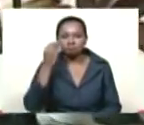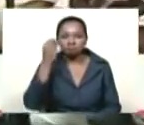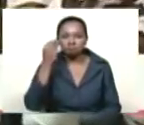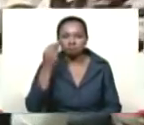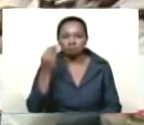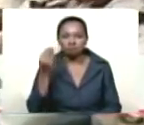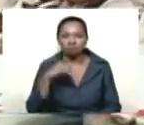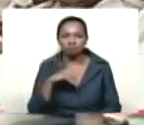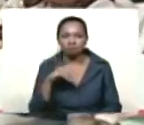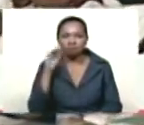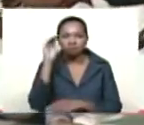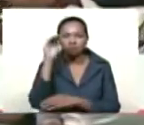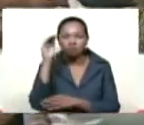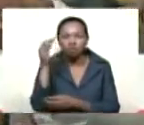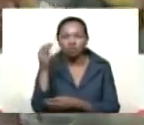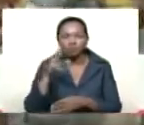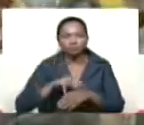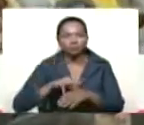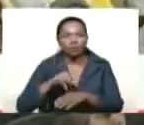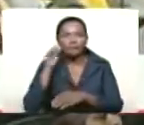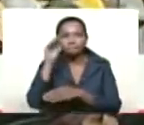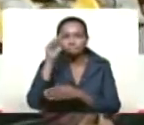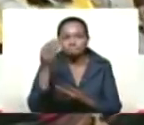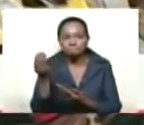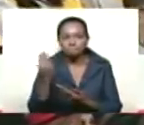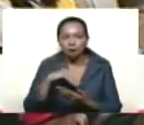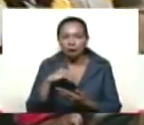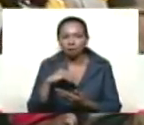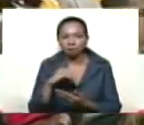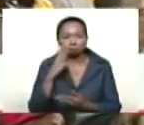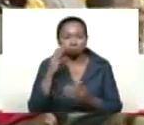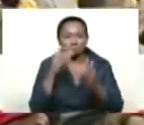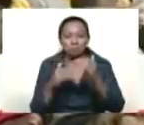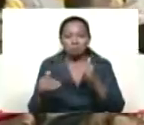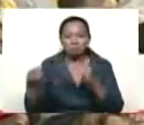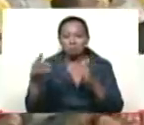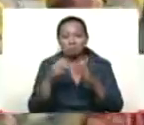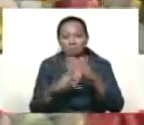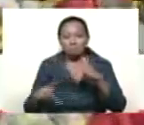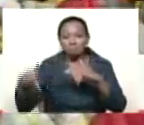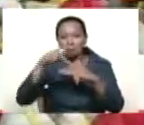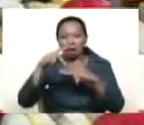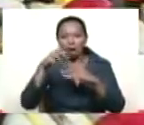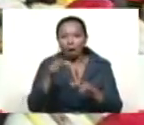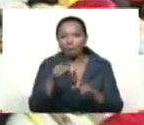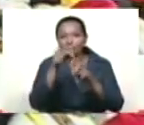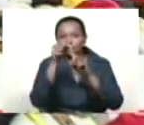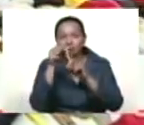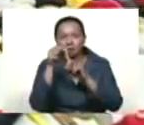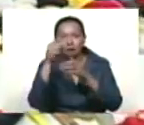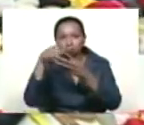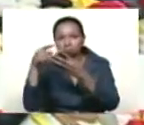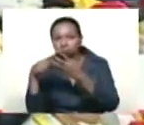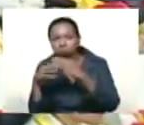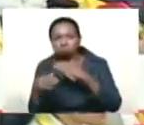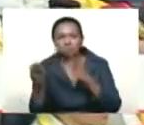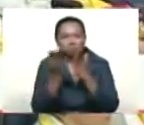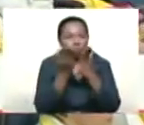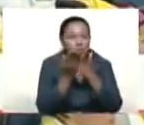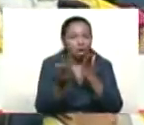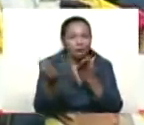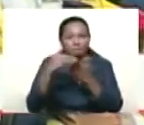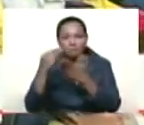más allá de estudiar medicina, hacer un posgrado o una especialidad, o hacer varios posgrados o